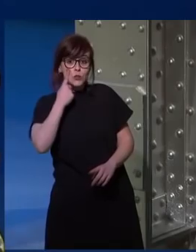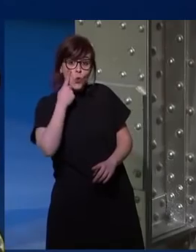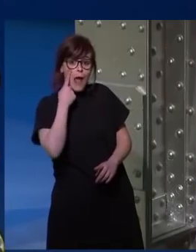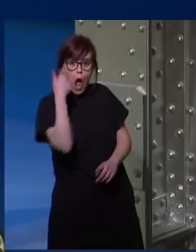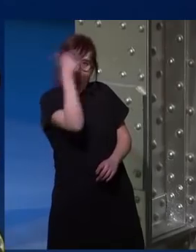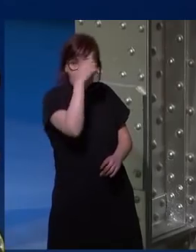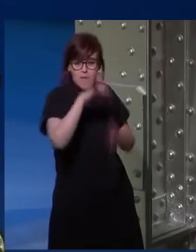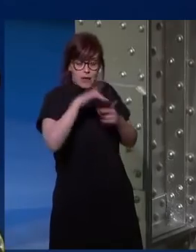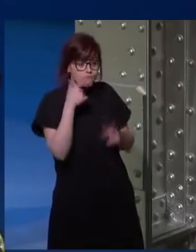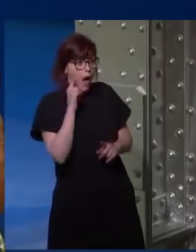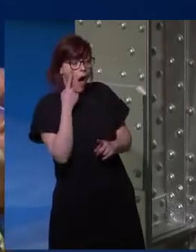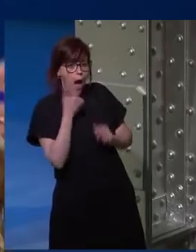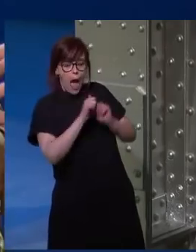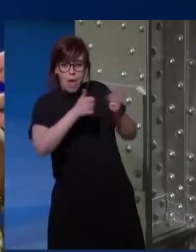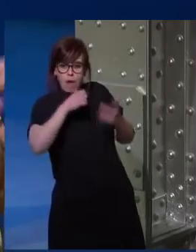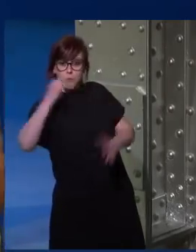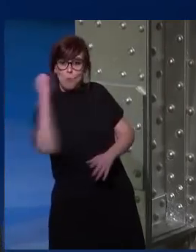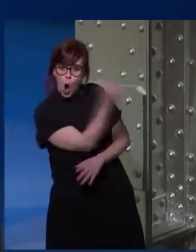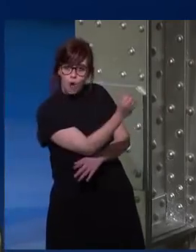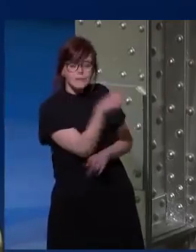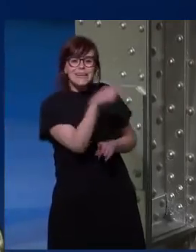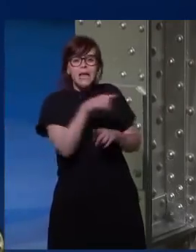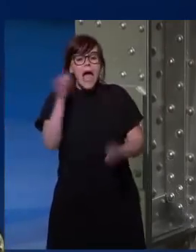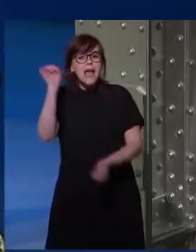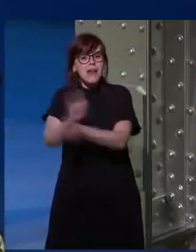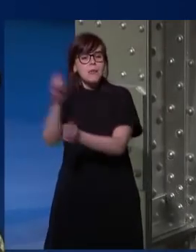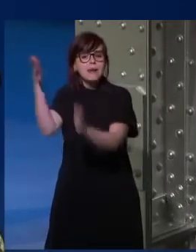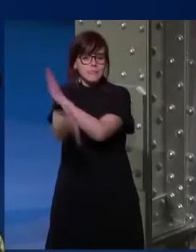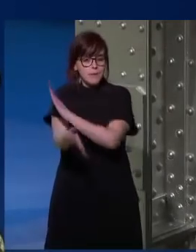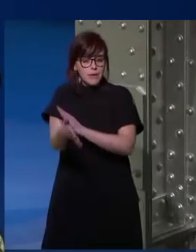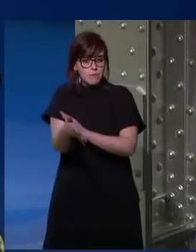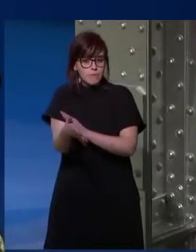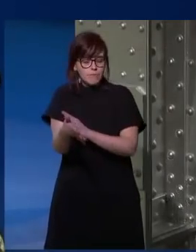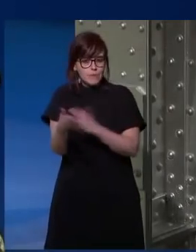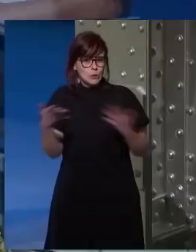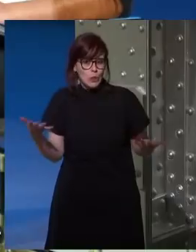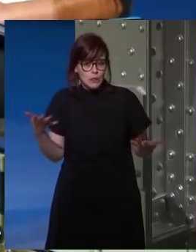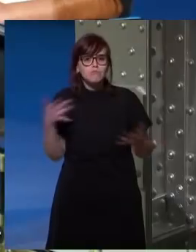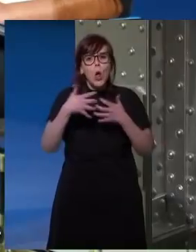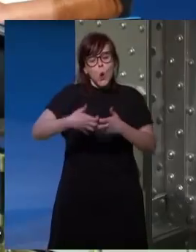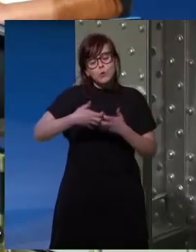lo asesinaba, entonces ya le caía cadena perpetua porque se consideraba parricidio, y también luchó contra eso.